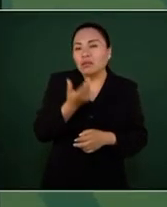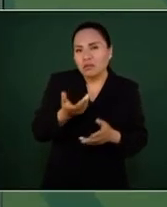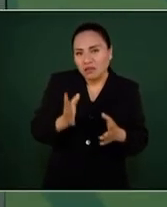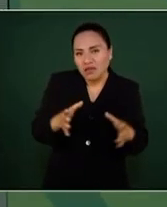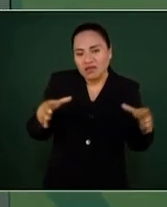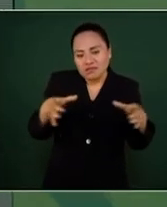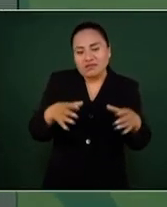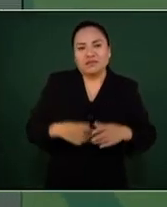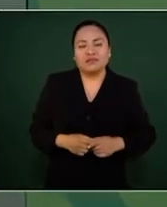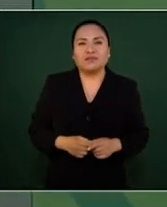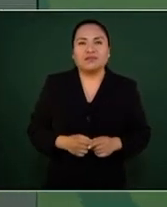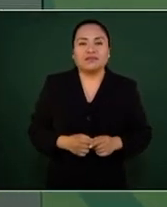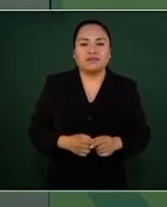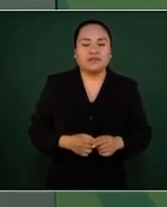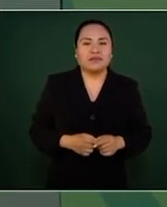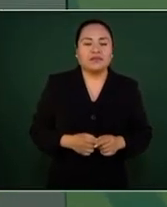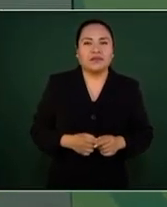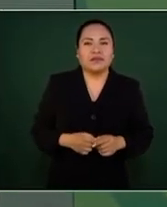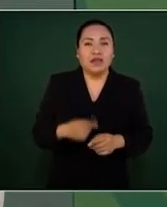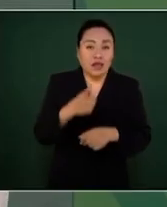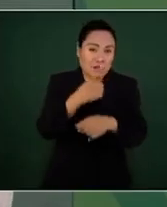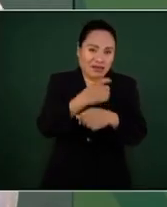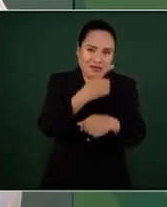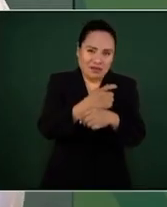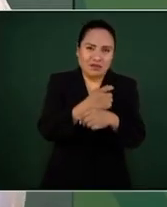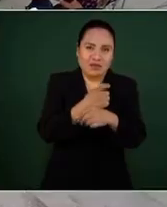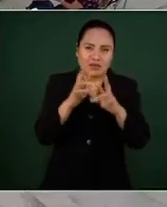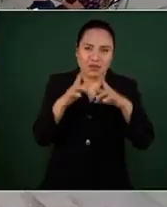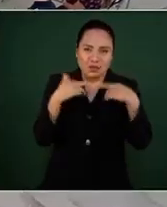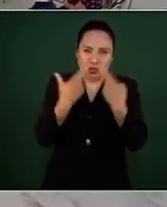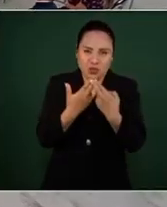en la primera reunión,